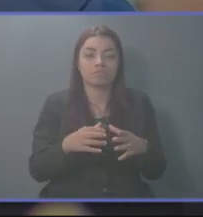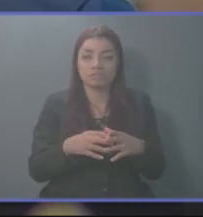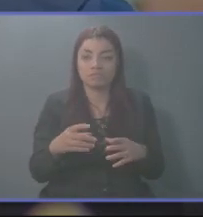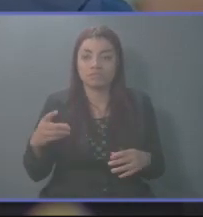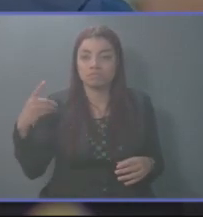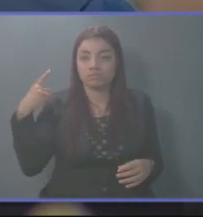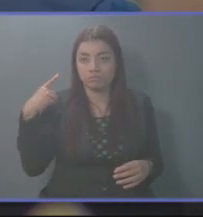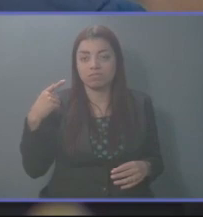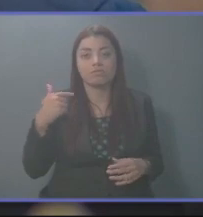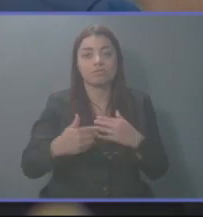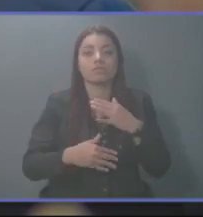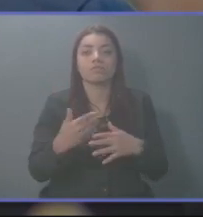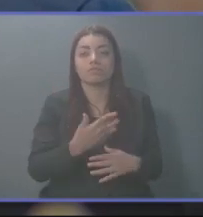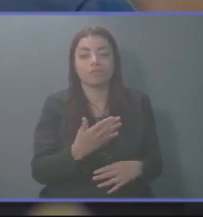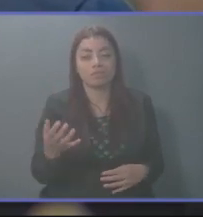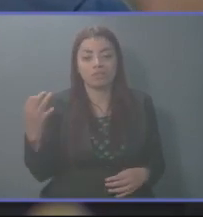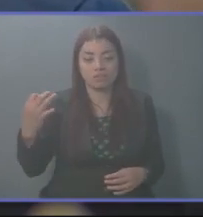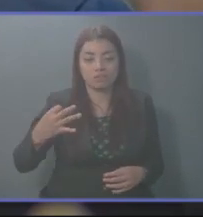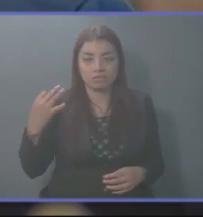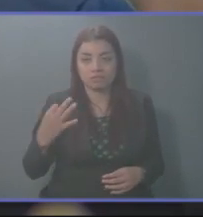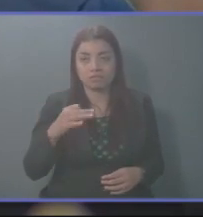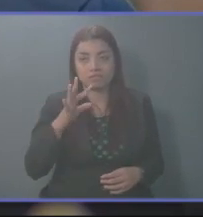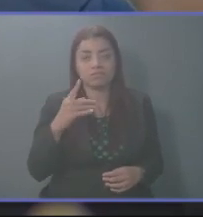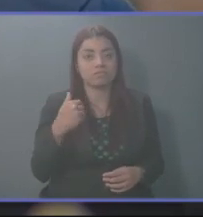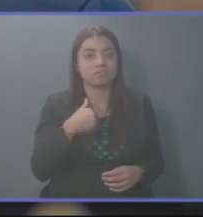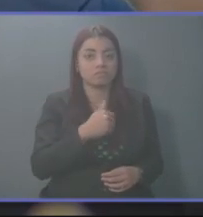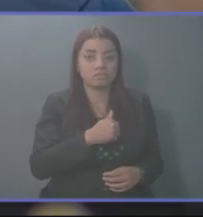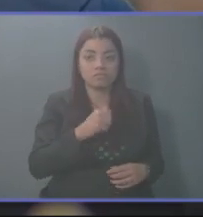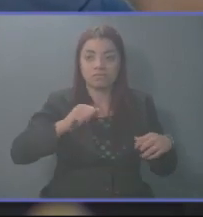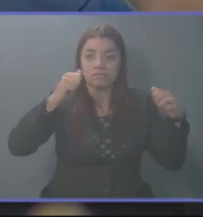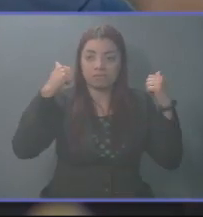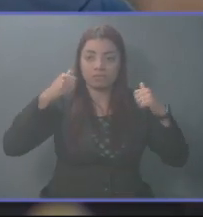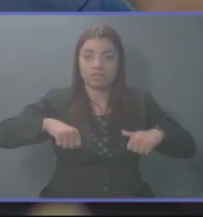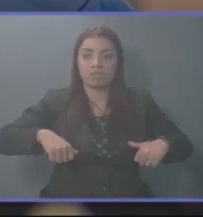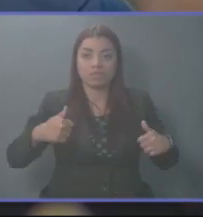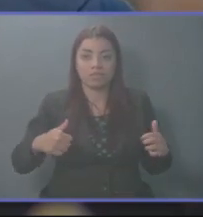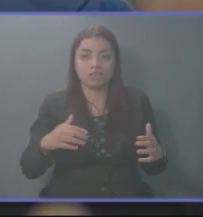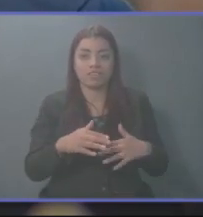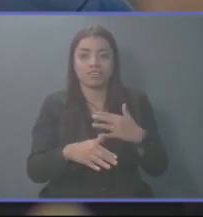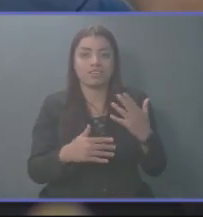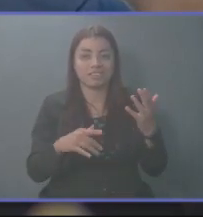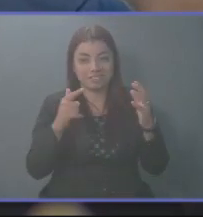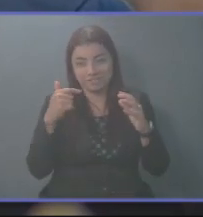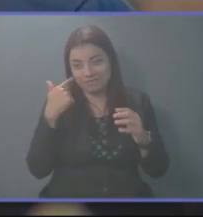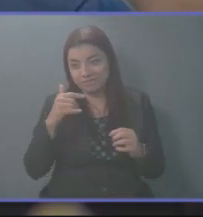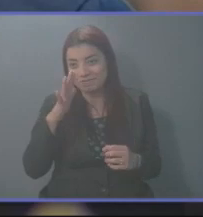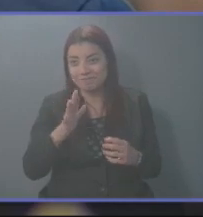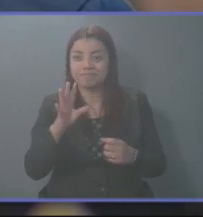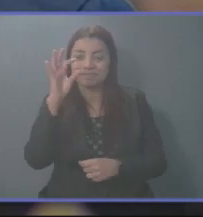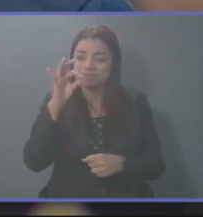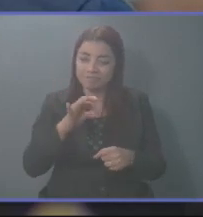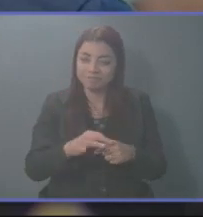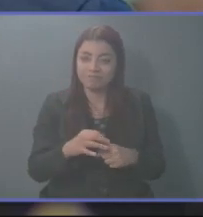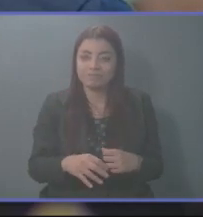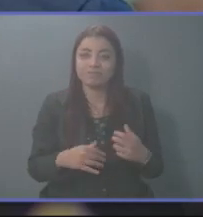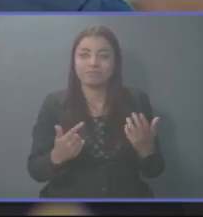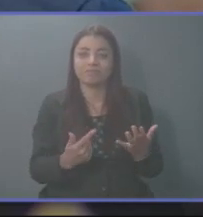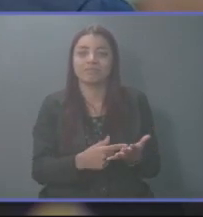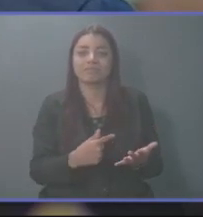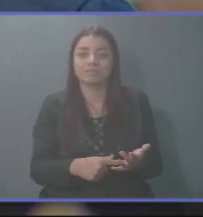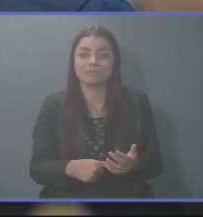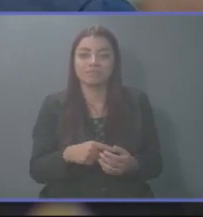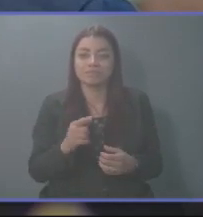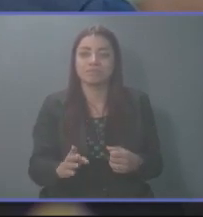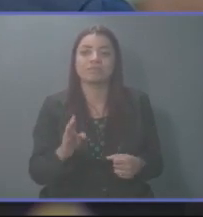requerirá la asistencia de 5 de sus miembros. Los acuerdos se tomarán por lo menos con 5 votos y en caso de empate, el presidente